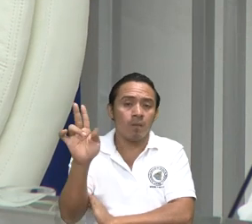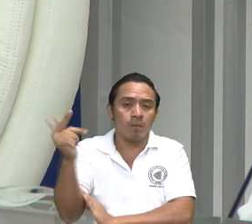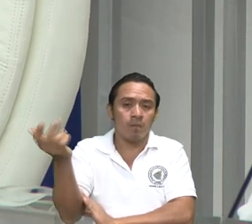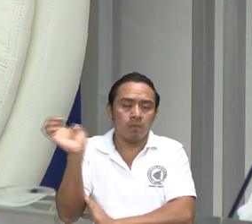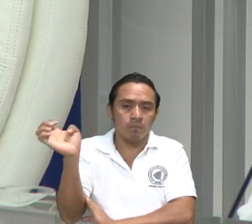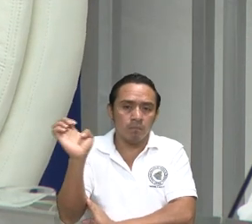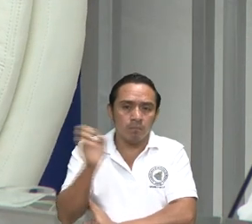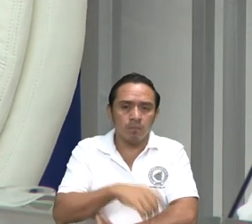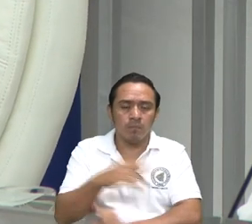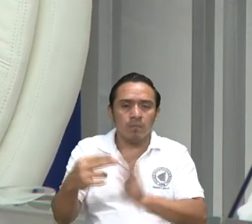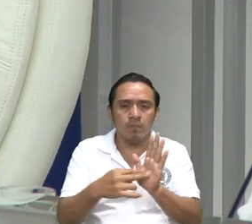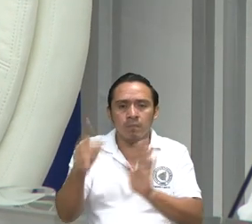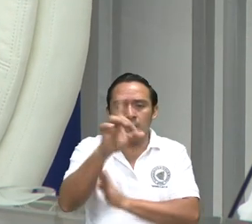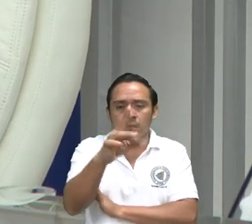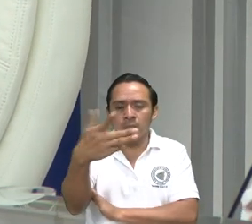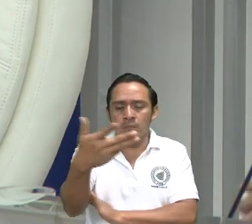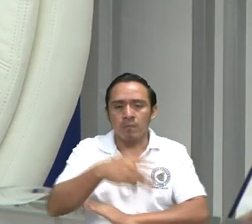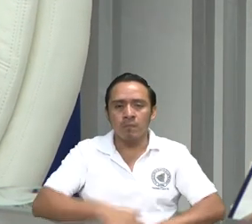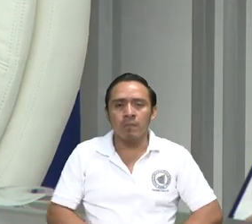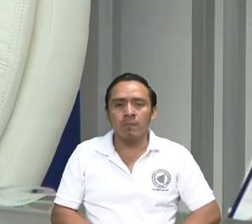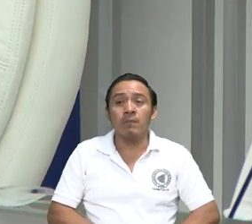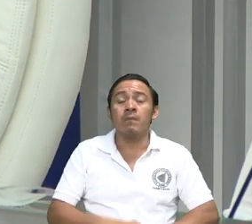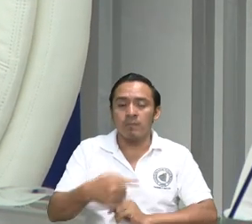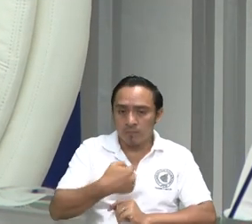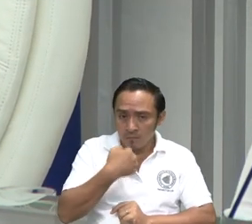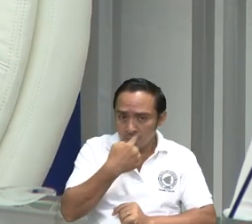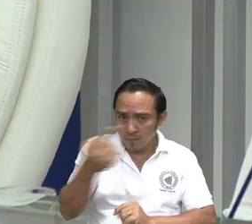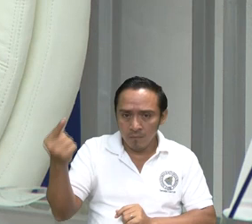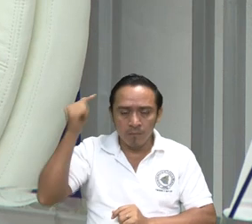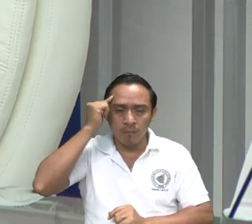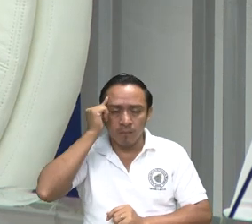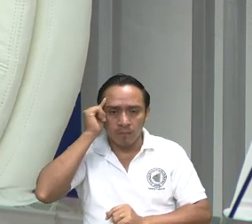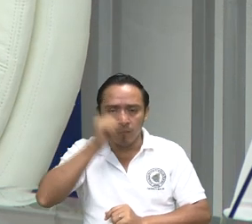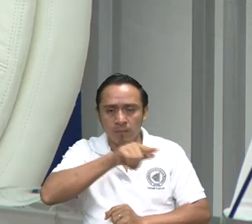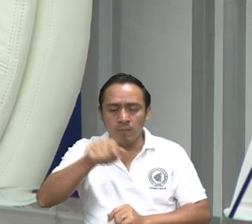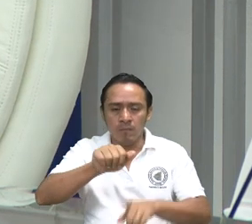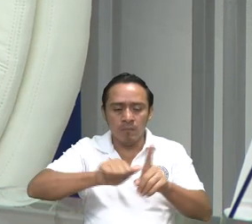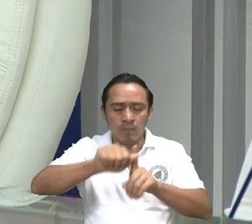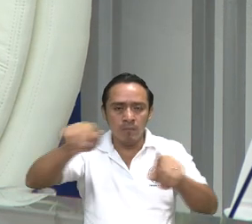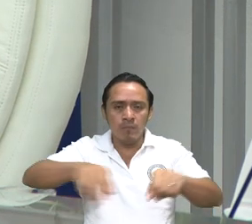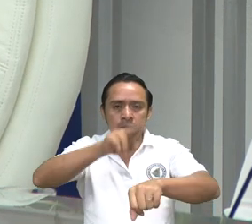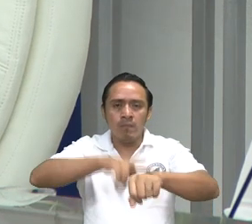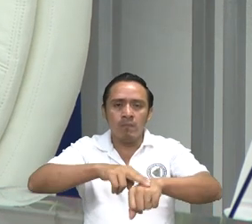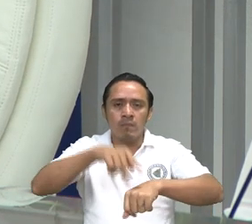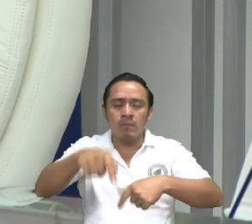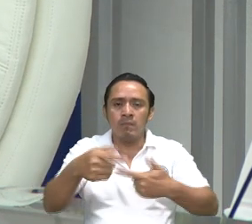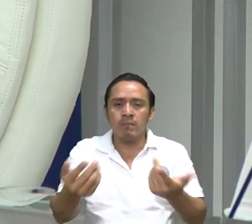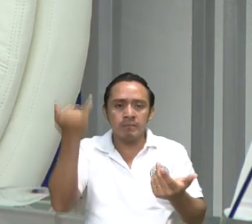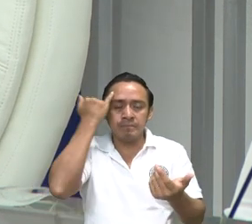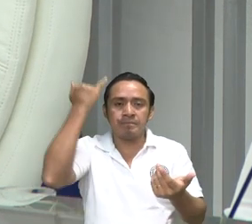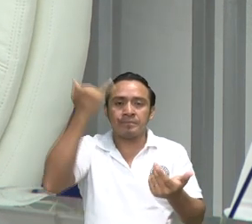de enero del 2019, sometemos a consideración de la Asamblea Nacional la